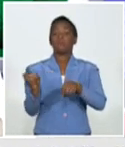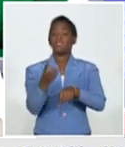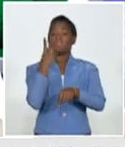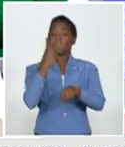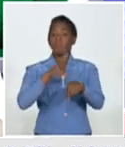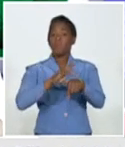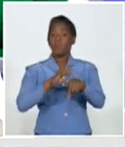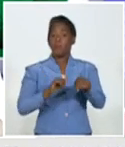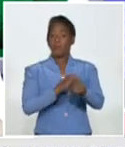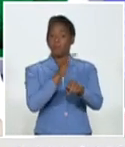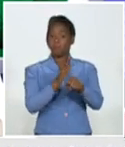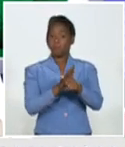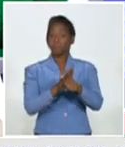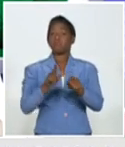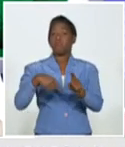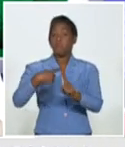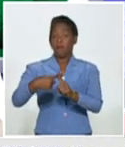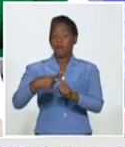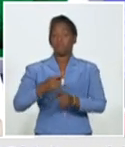Esta paciente